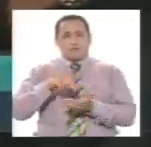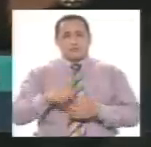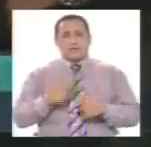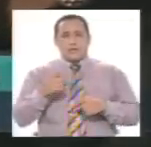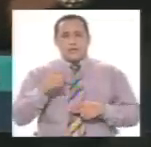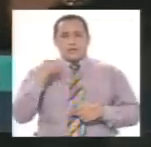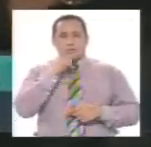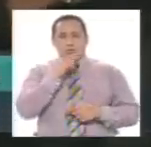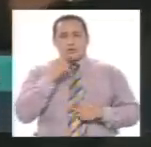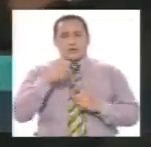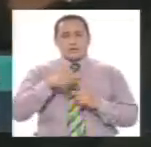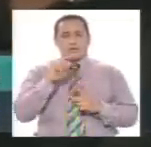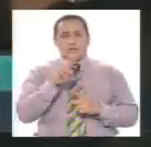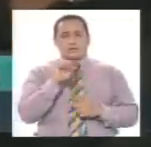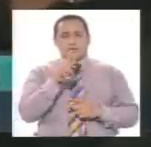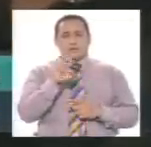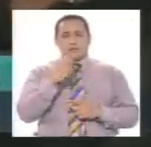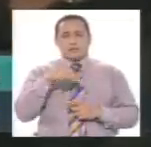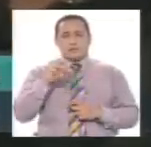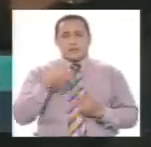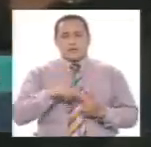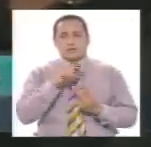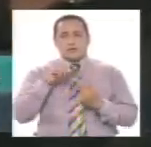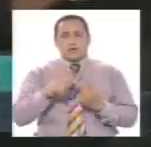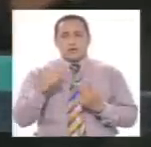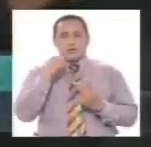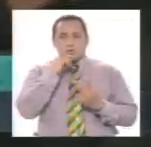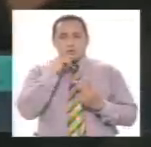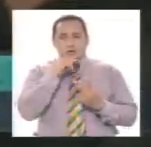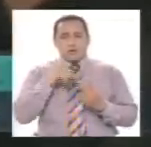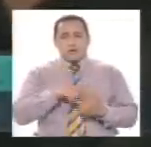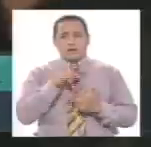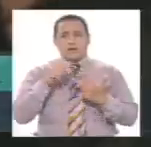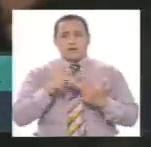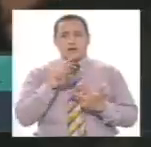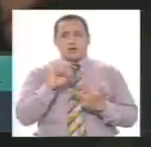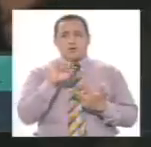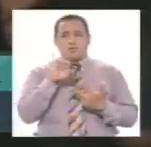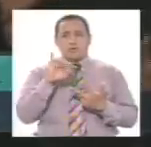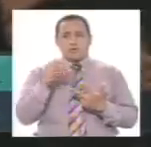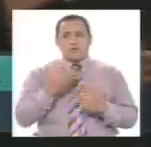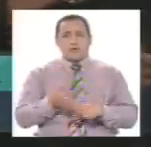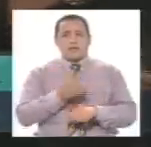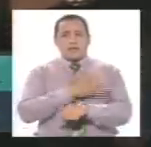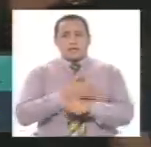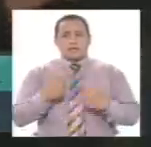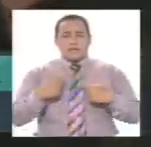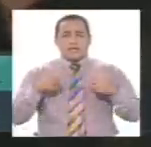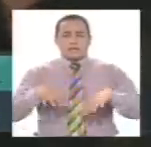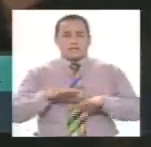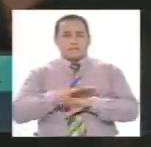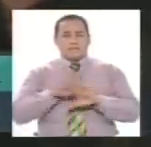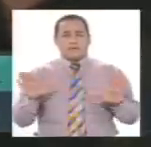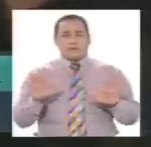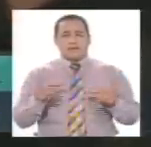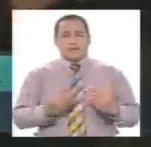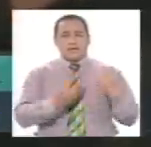a Gladys Triveño, a Nancy Laus, a Mónica Rubio, quienes van a dejar el